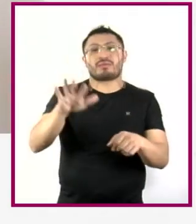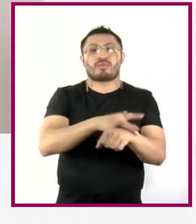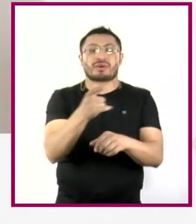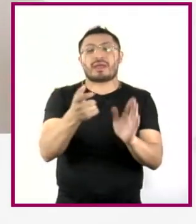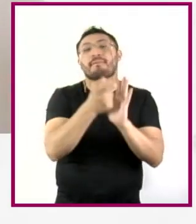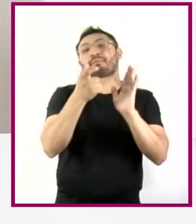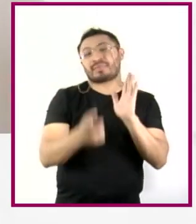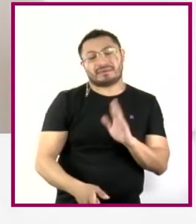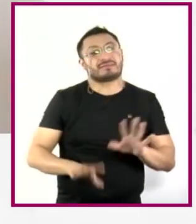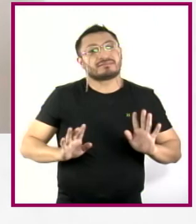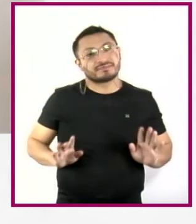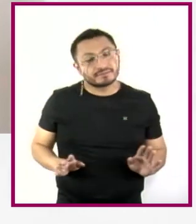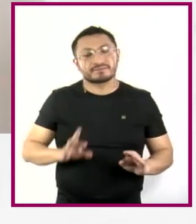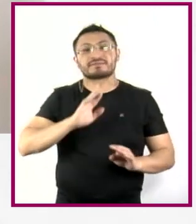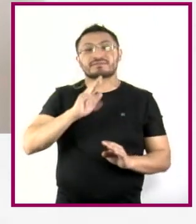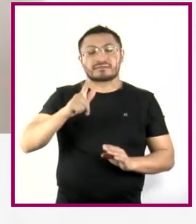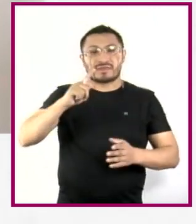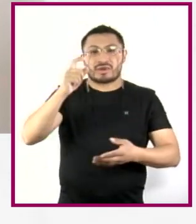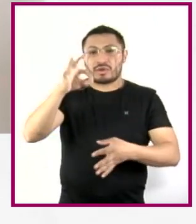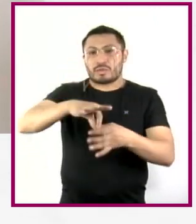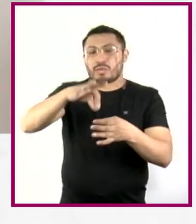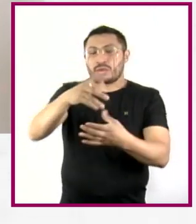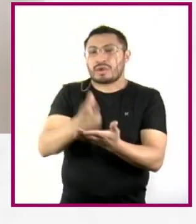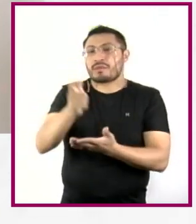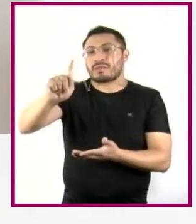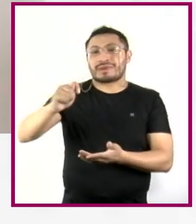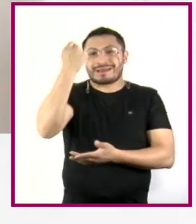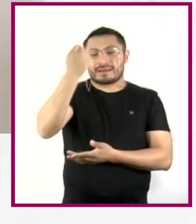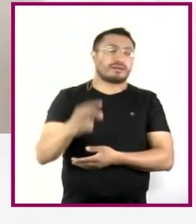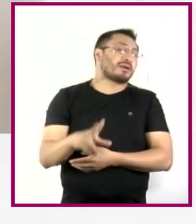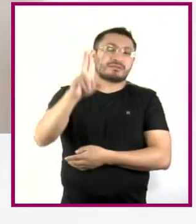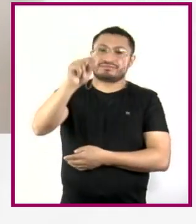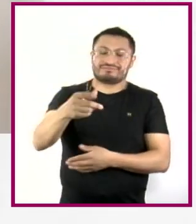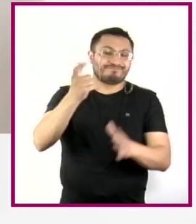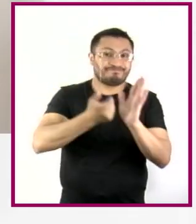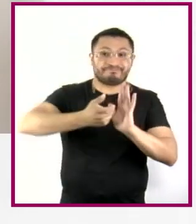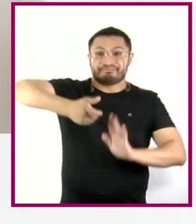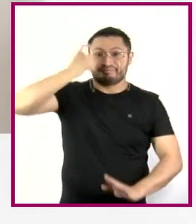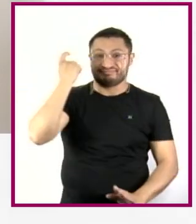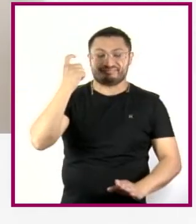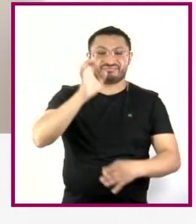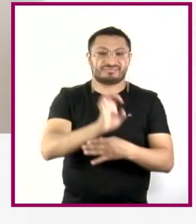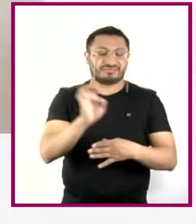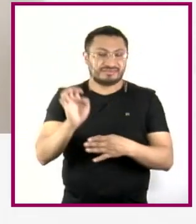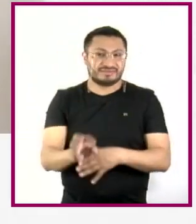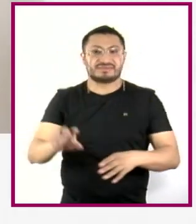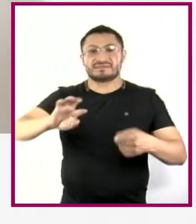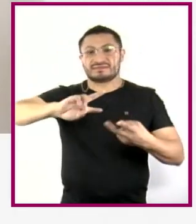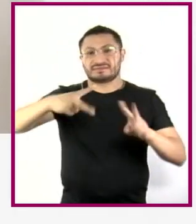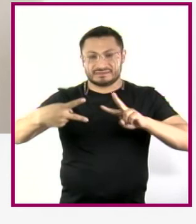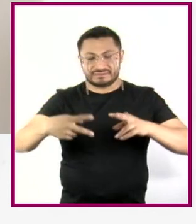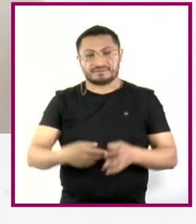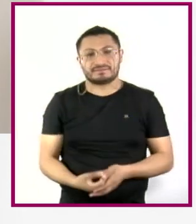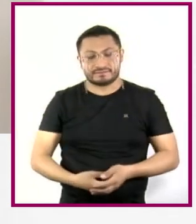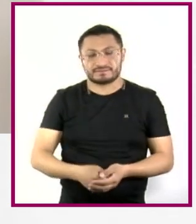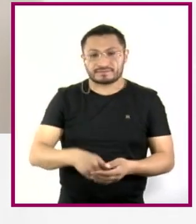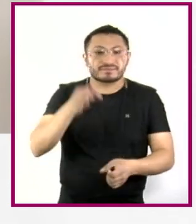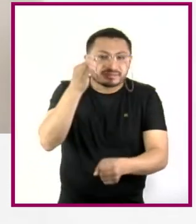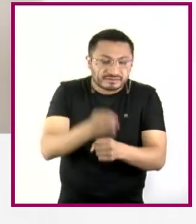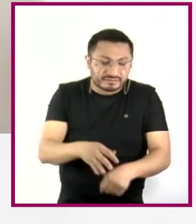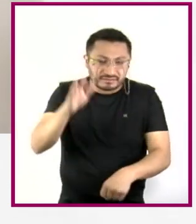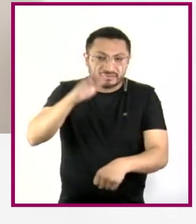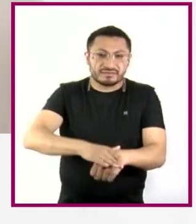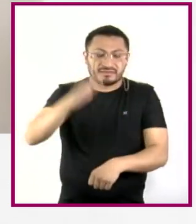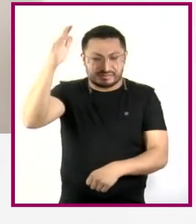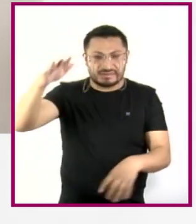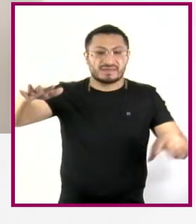que prevenir la contaminación. Ahora esto es cada vez más difícil. La legislación ha mejorado, hay una